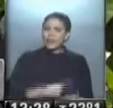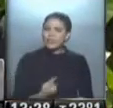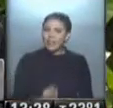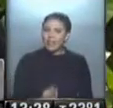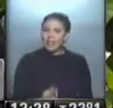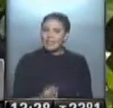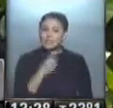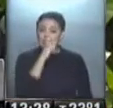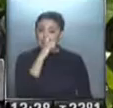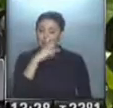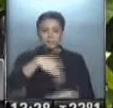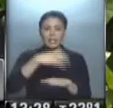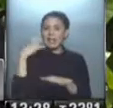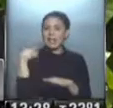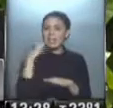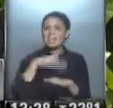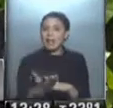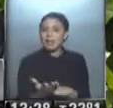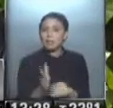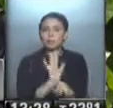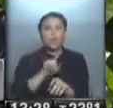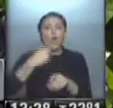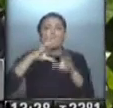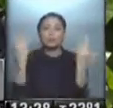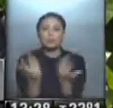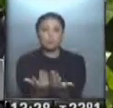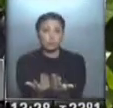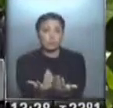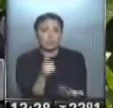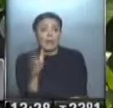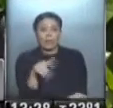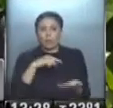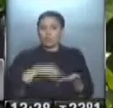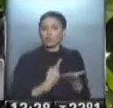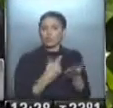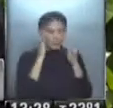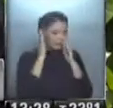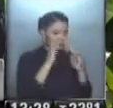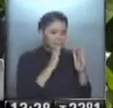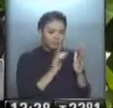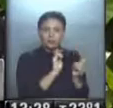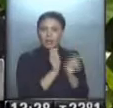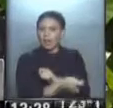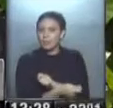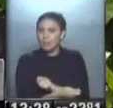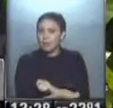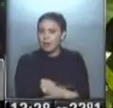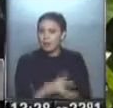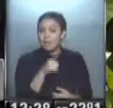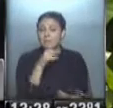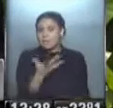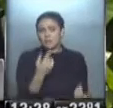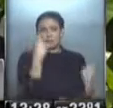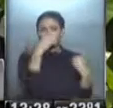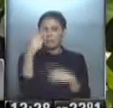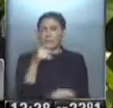que pasando la General Paz parece que es otro mundo, parece que la Buenos Aires cambie, parece que bueno, no tiene